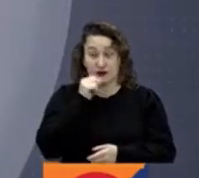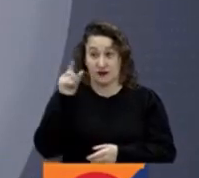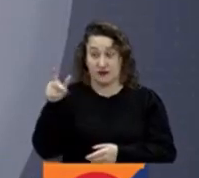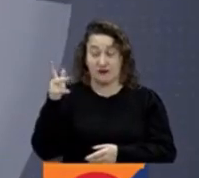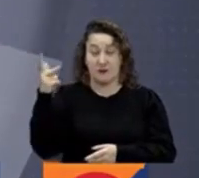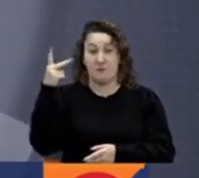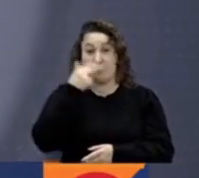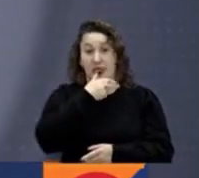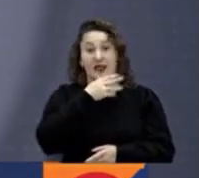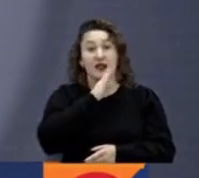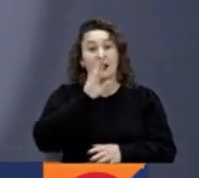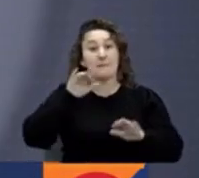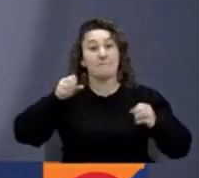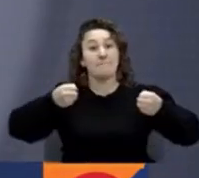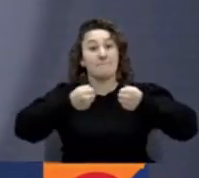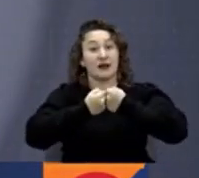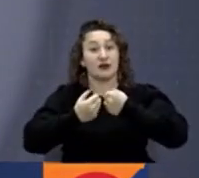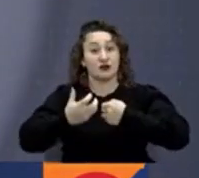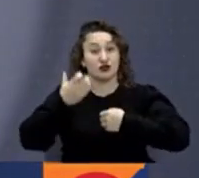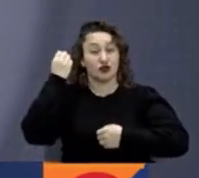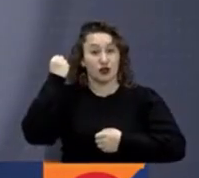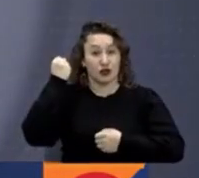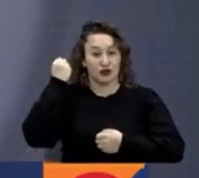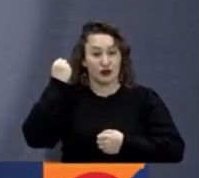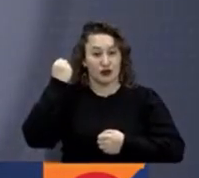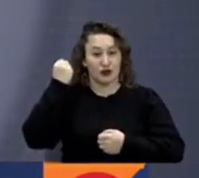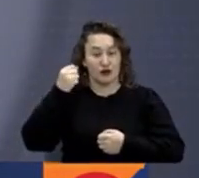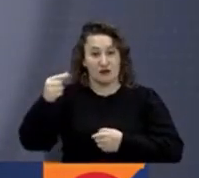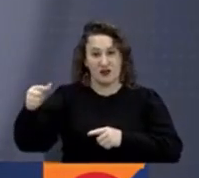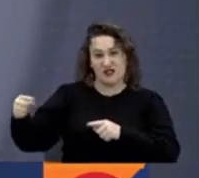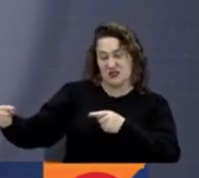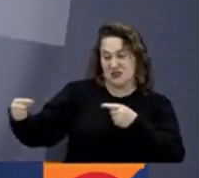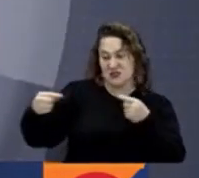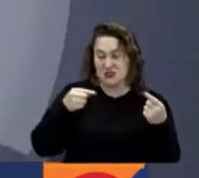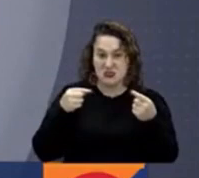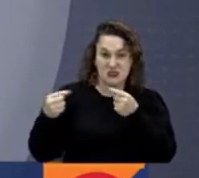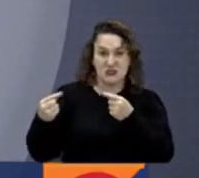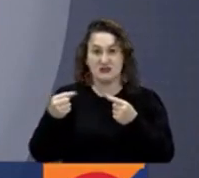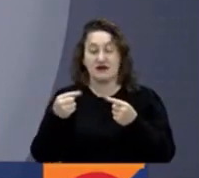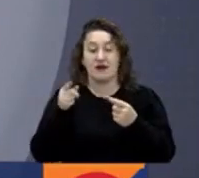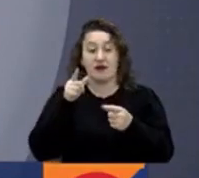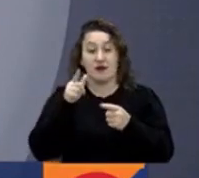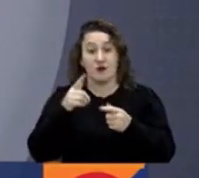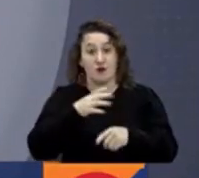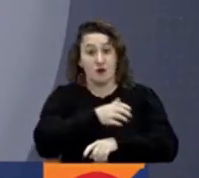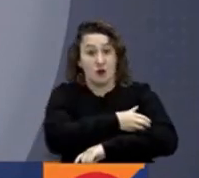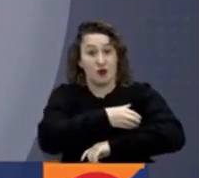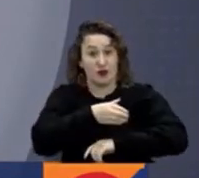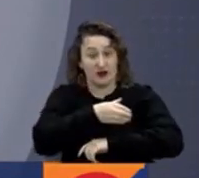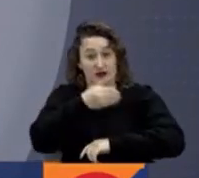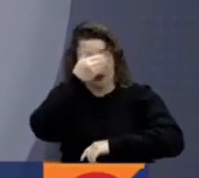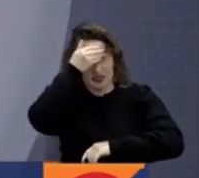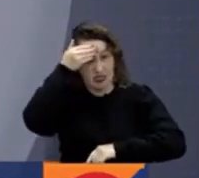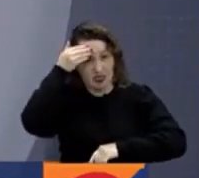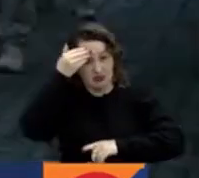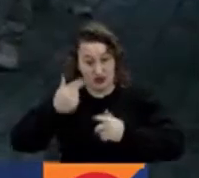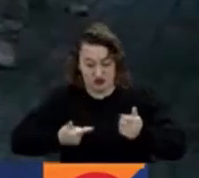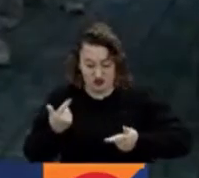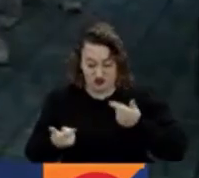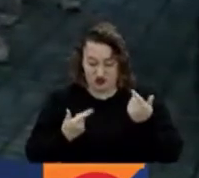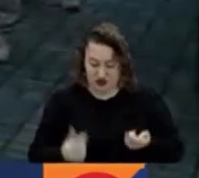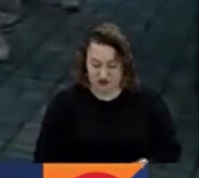Pacto Histórico, quienes solo por luchas de poder y por ambiciones han olvidado sus propias luchas de la